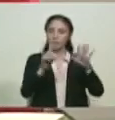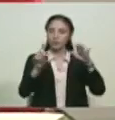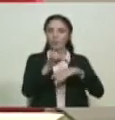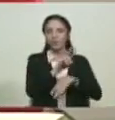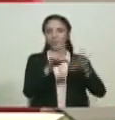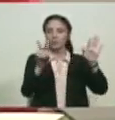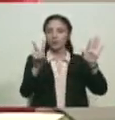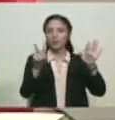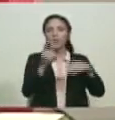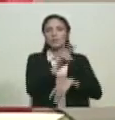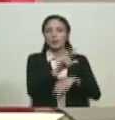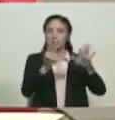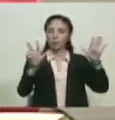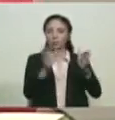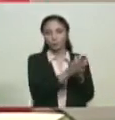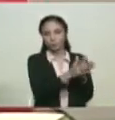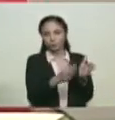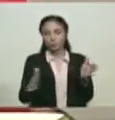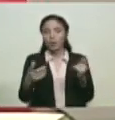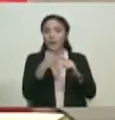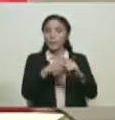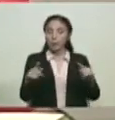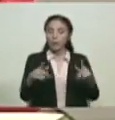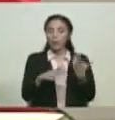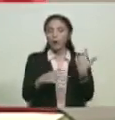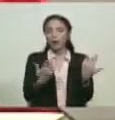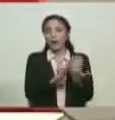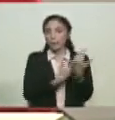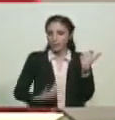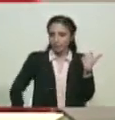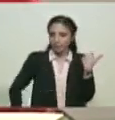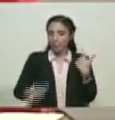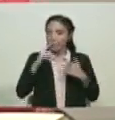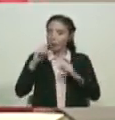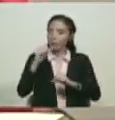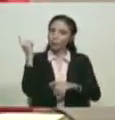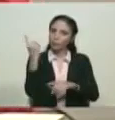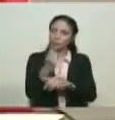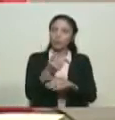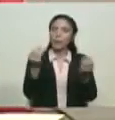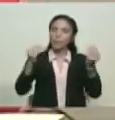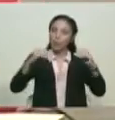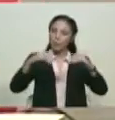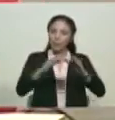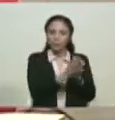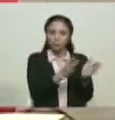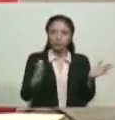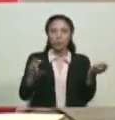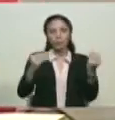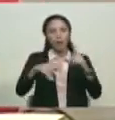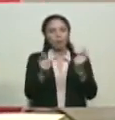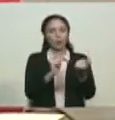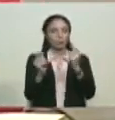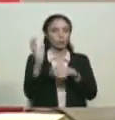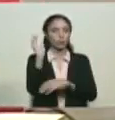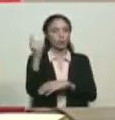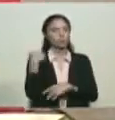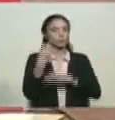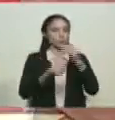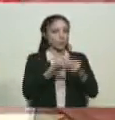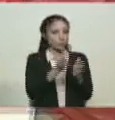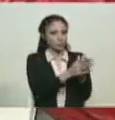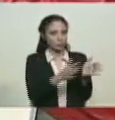instrucción que ampliaremos el tiempo de discusión del congreso y así se hizo